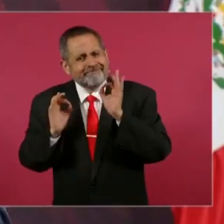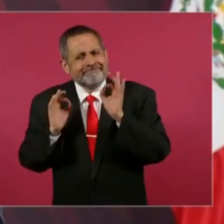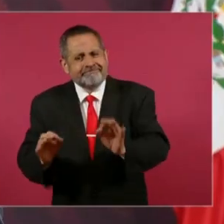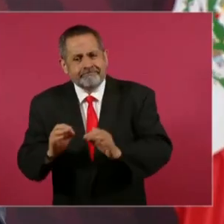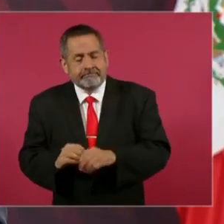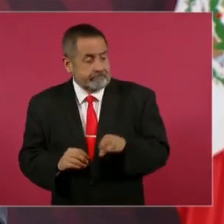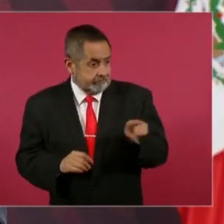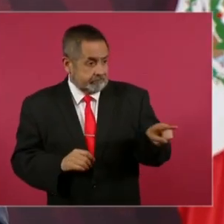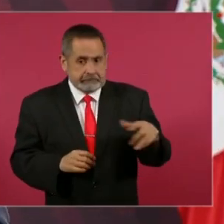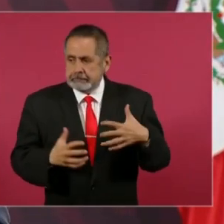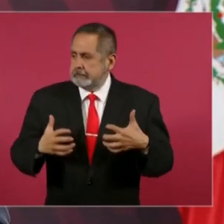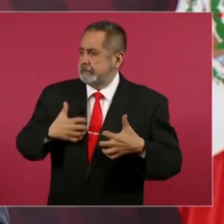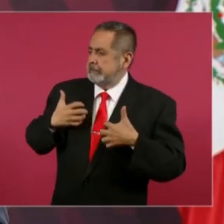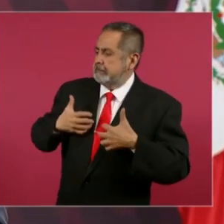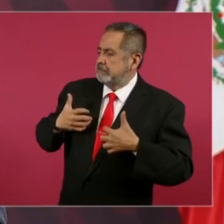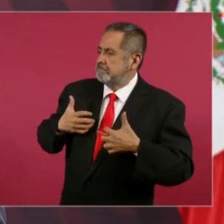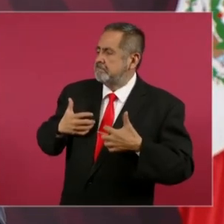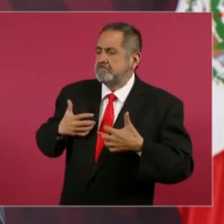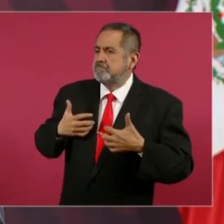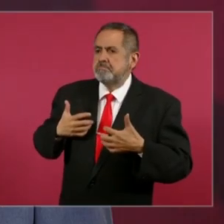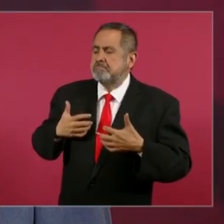¿Qué van a estar